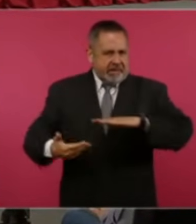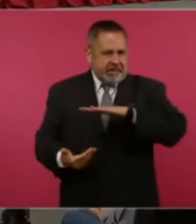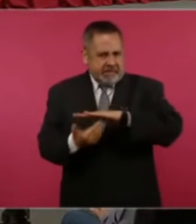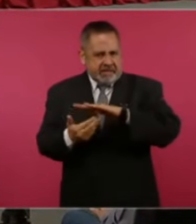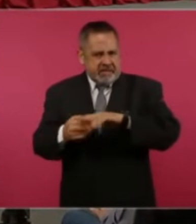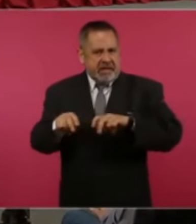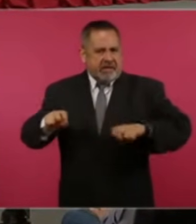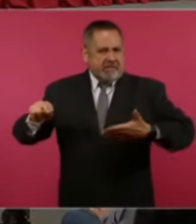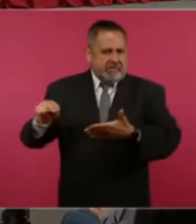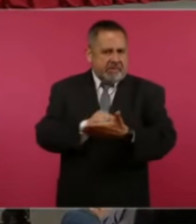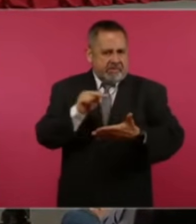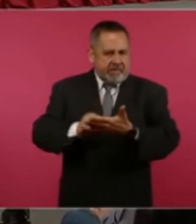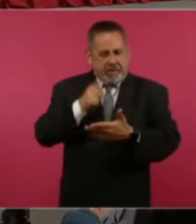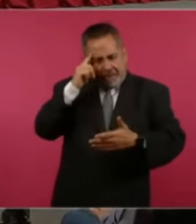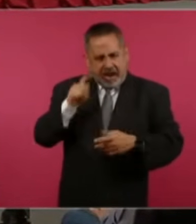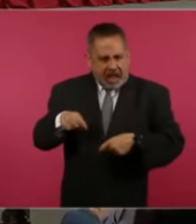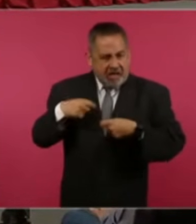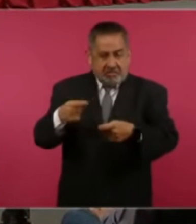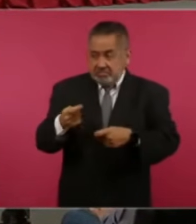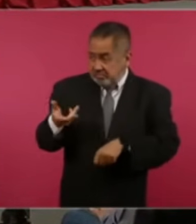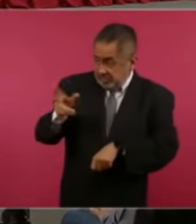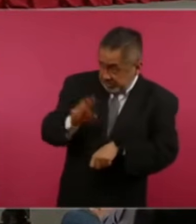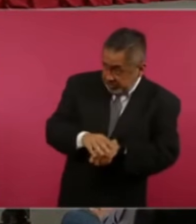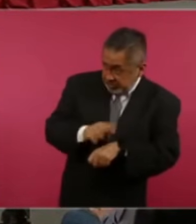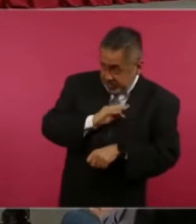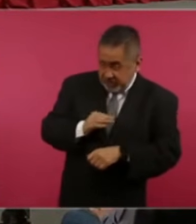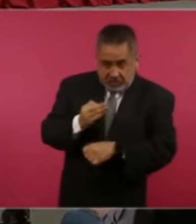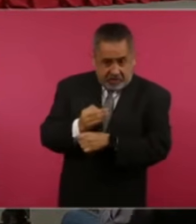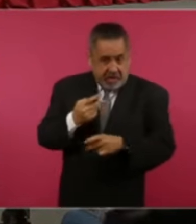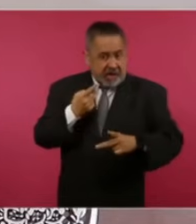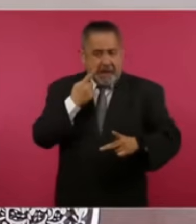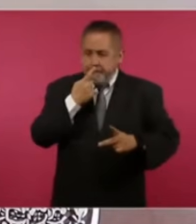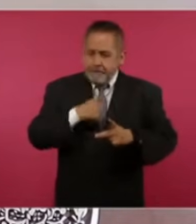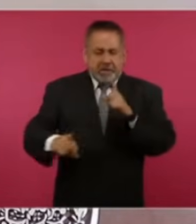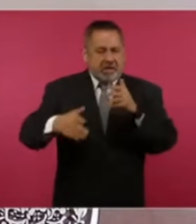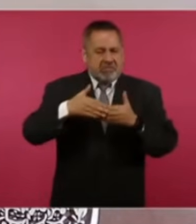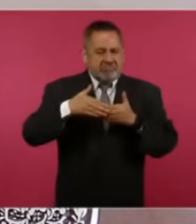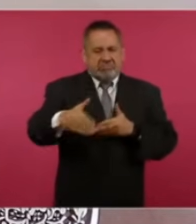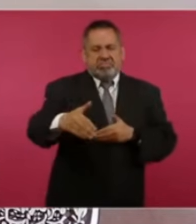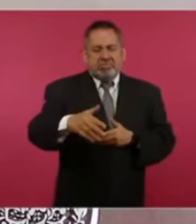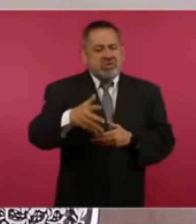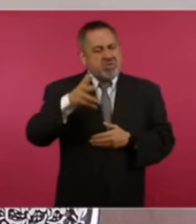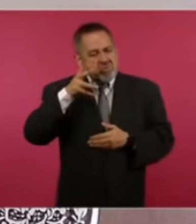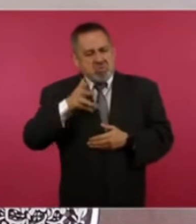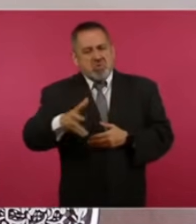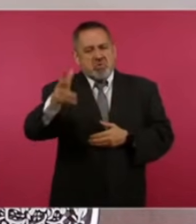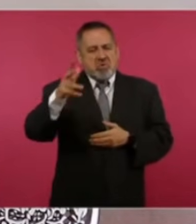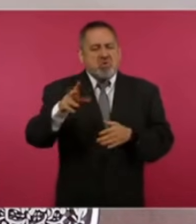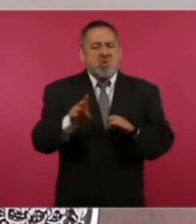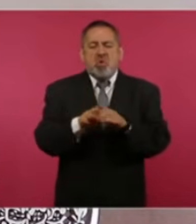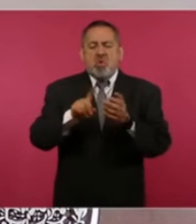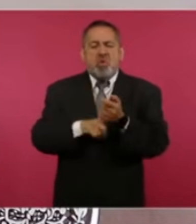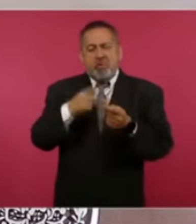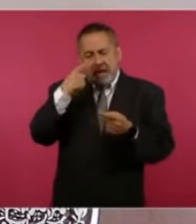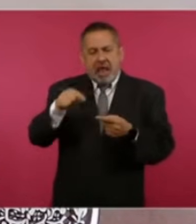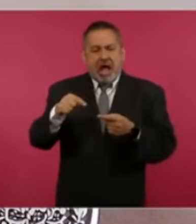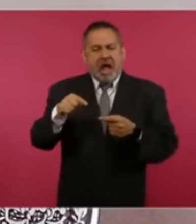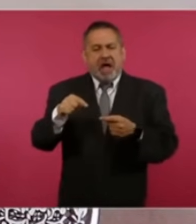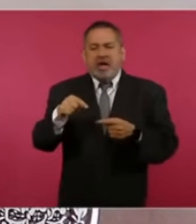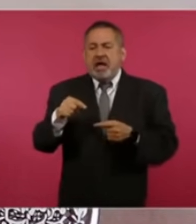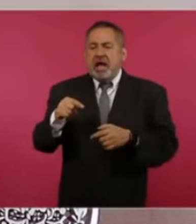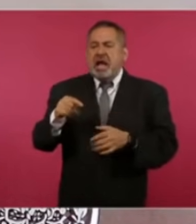que da por iniciado este recorrido que va a concluir